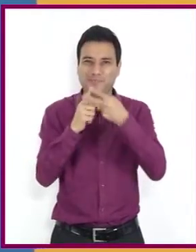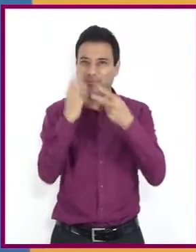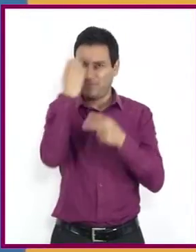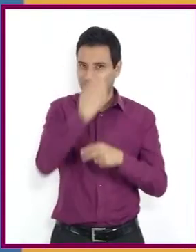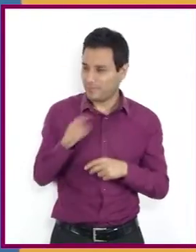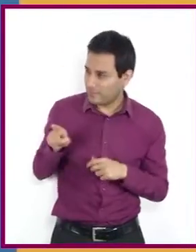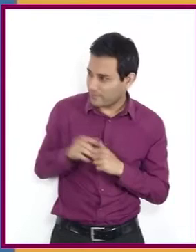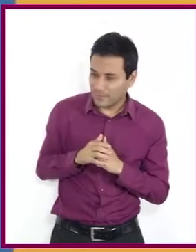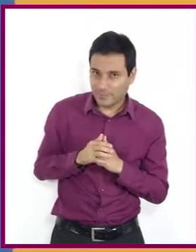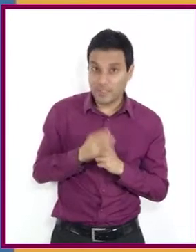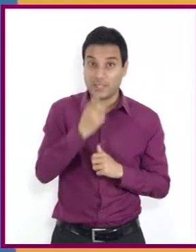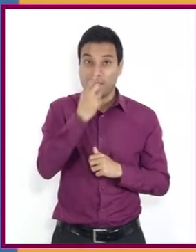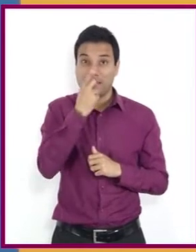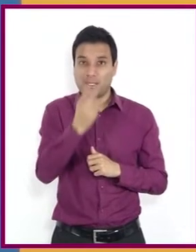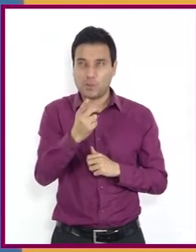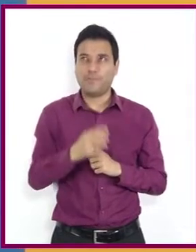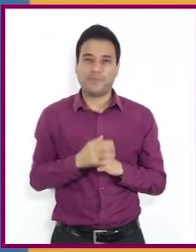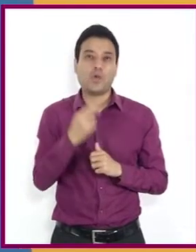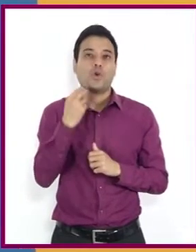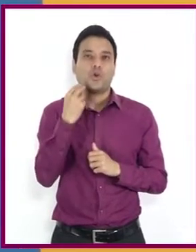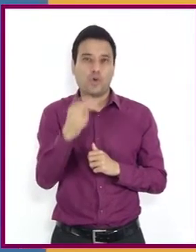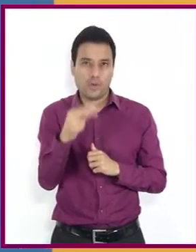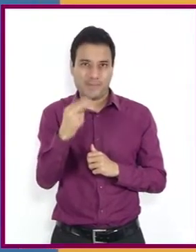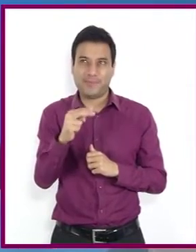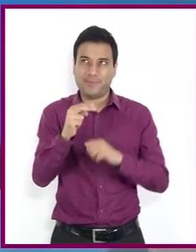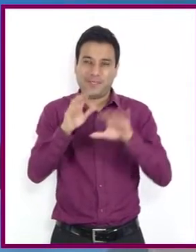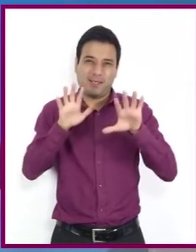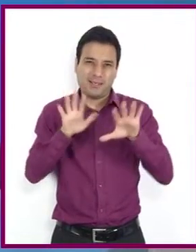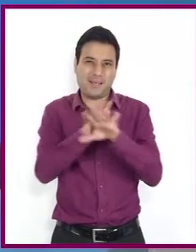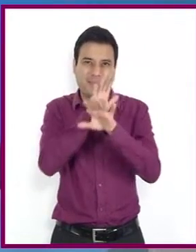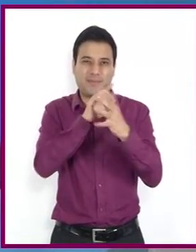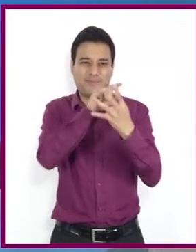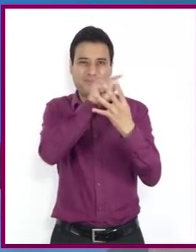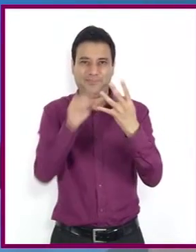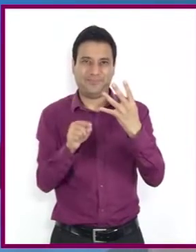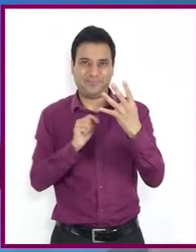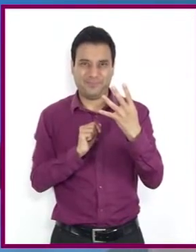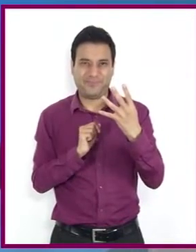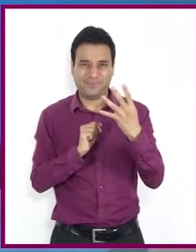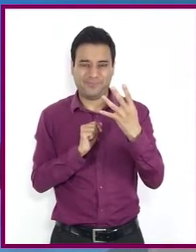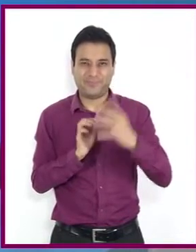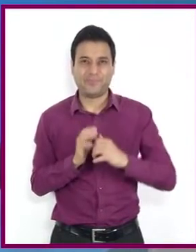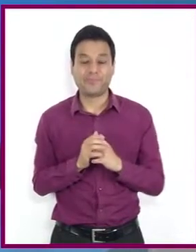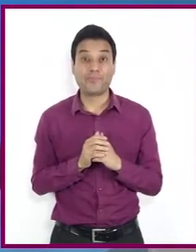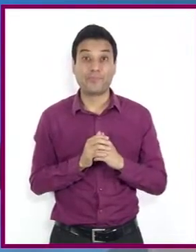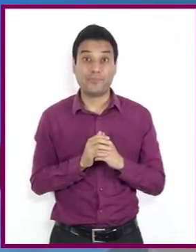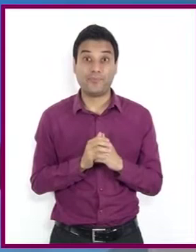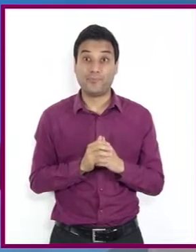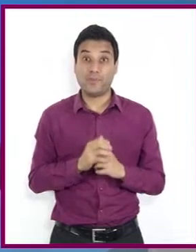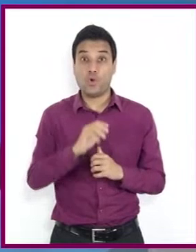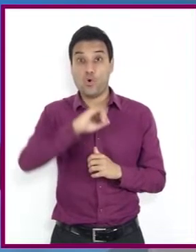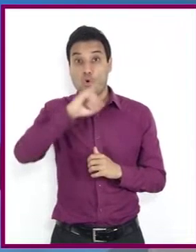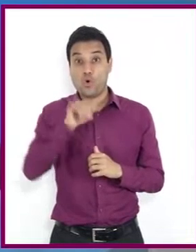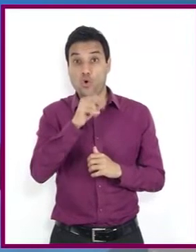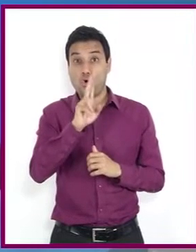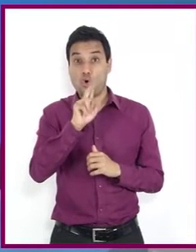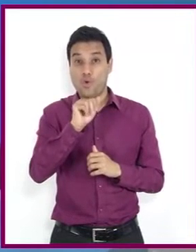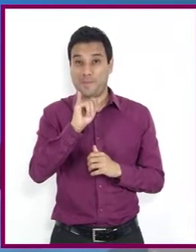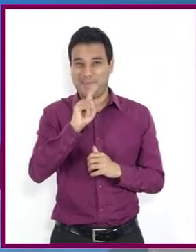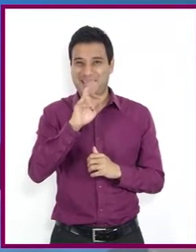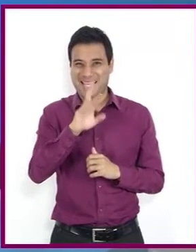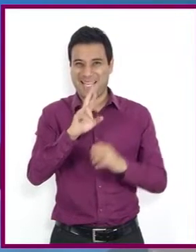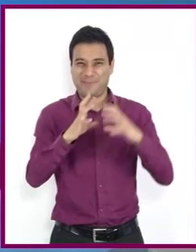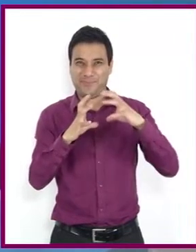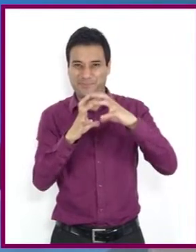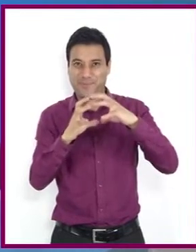Io, Calisto, Europa y Ganímedes. Las observaciones sobre los satélites de Júpiter y constatar que